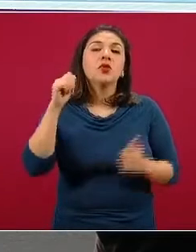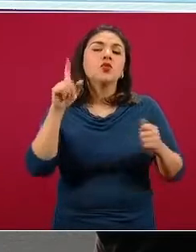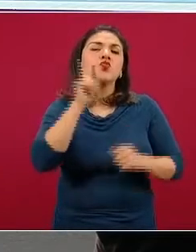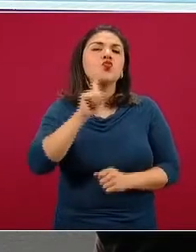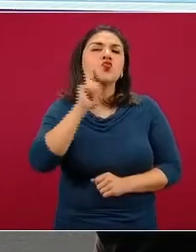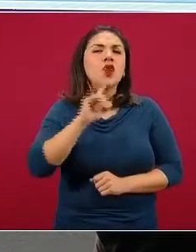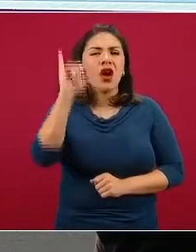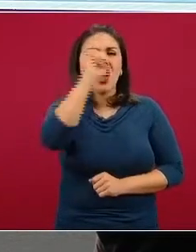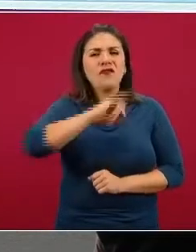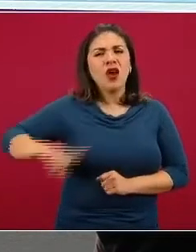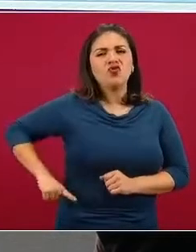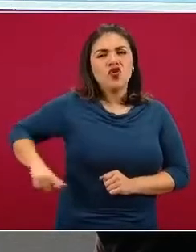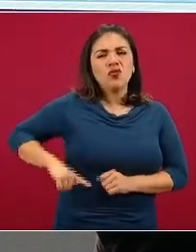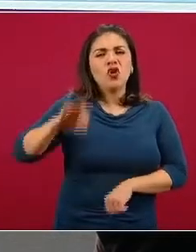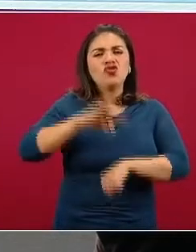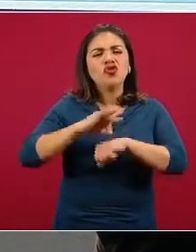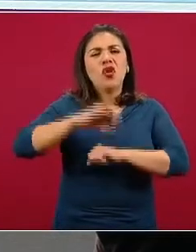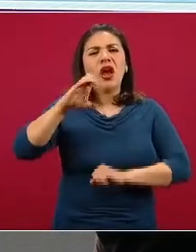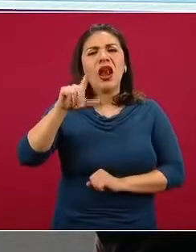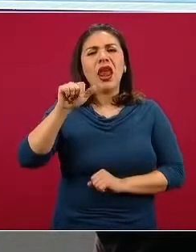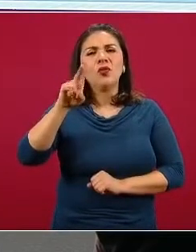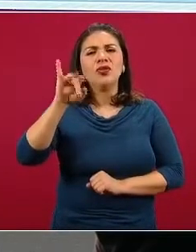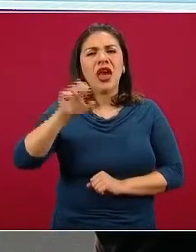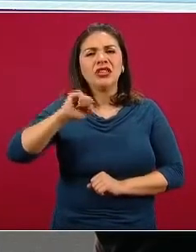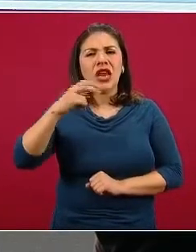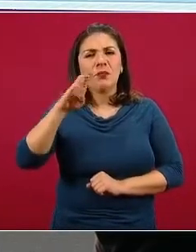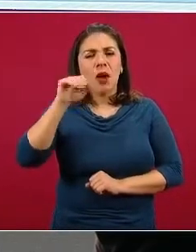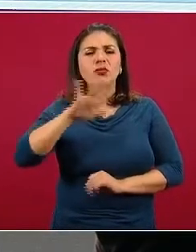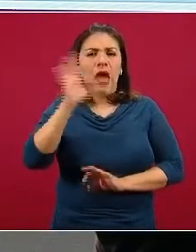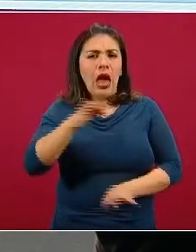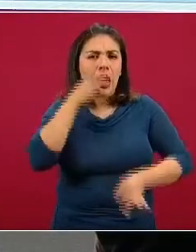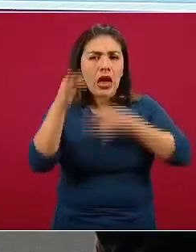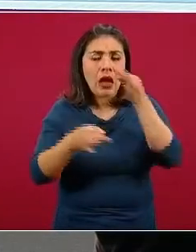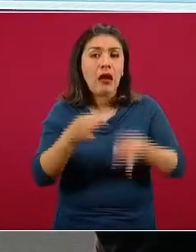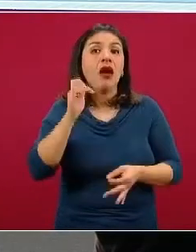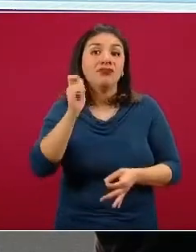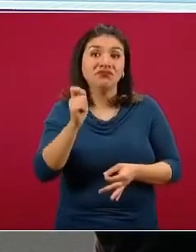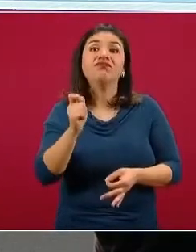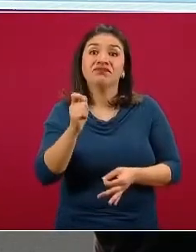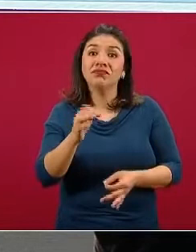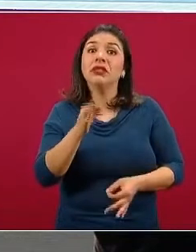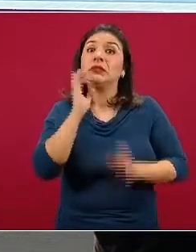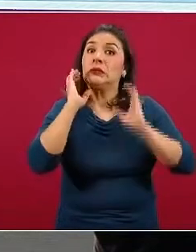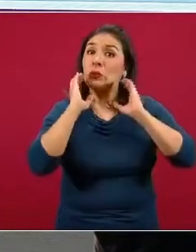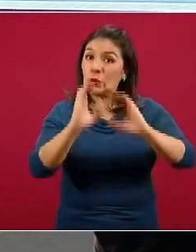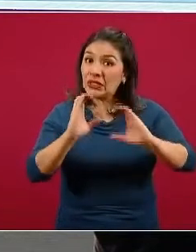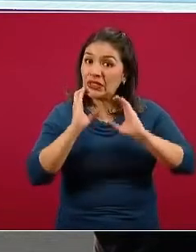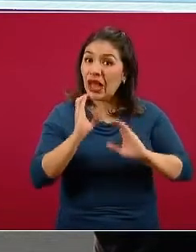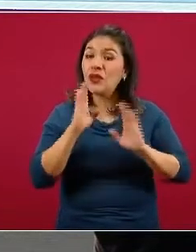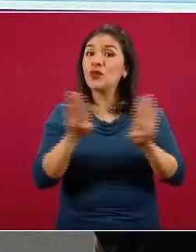gobierno, la doctora Claudia Sheinbaum, lo ha anunciado, está en alerta